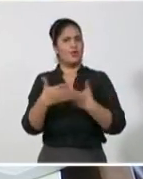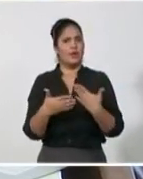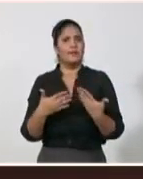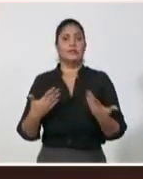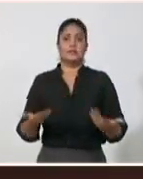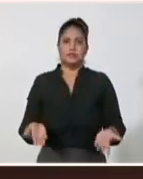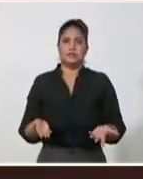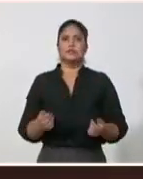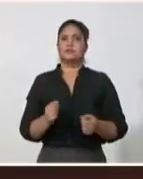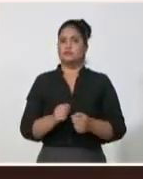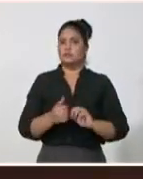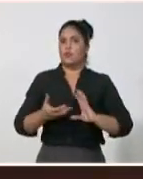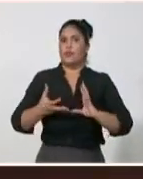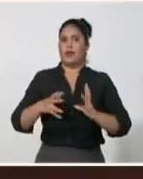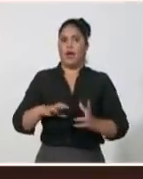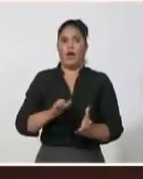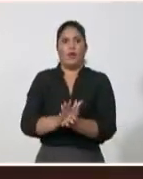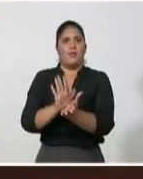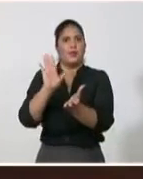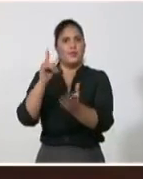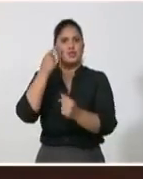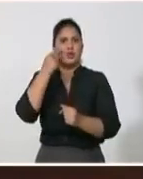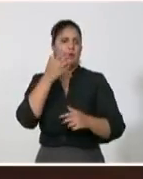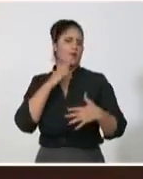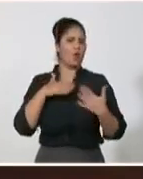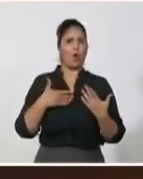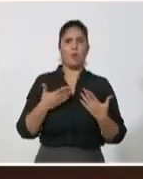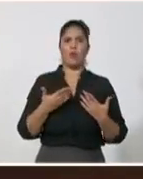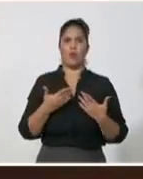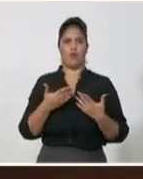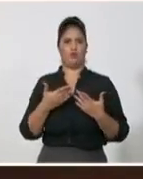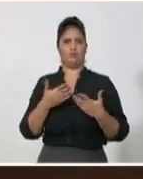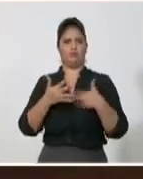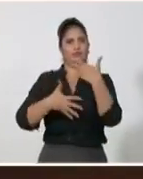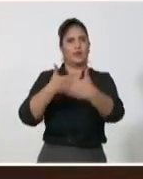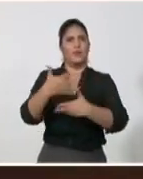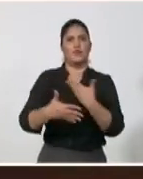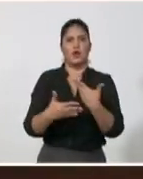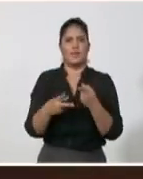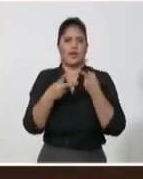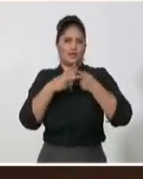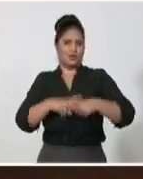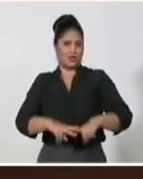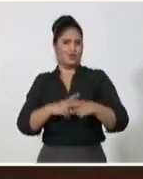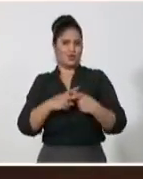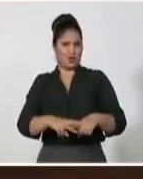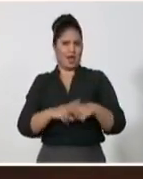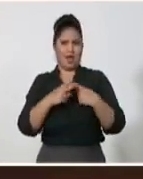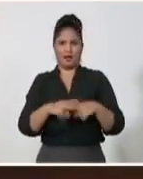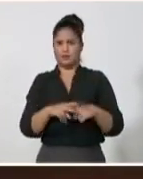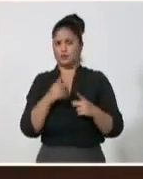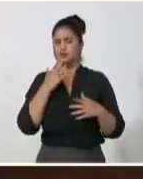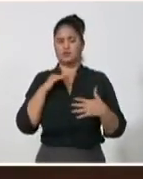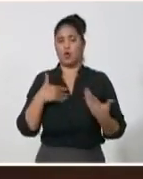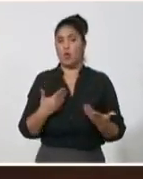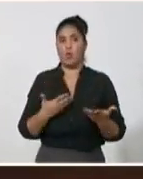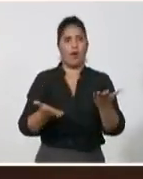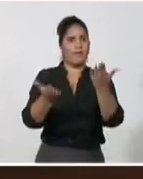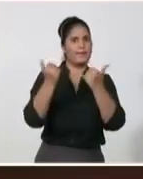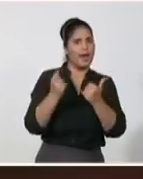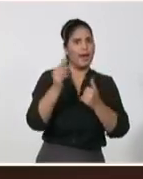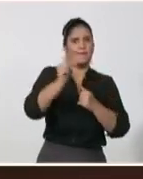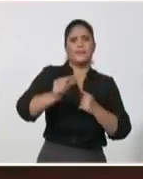que tiene con la revolución, trata de buscar cómo romper el problema. Cómo actuar, cómo convocar, cómo